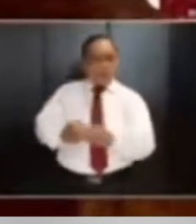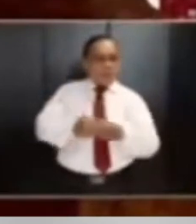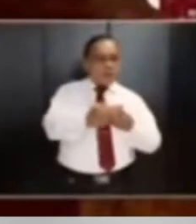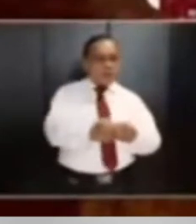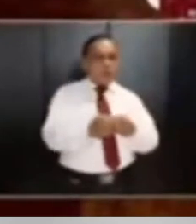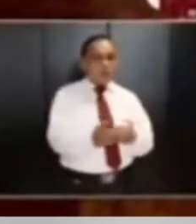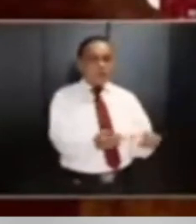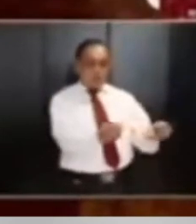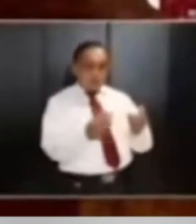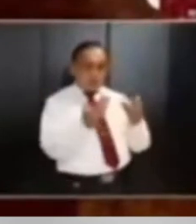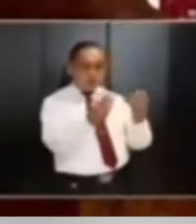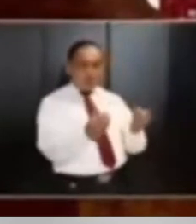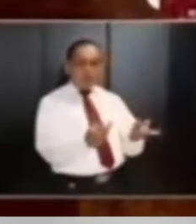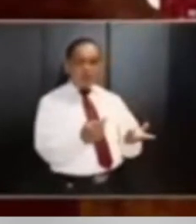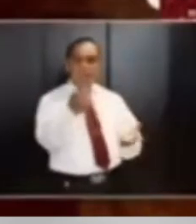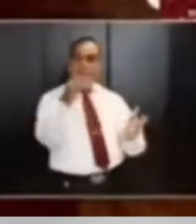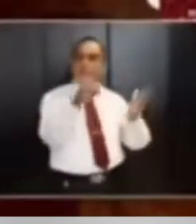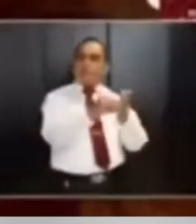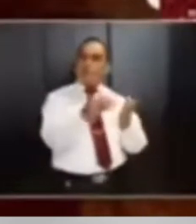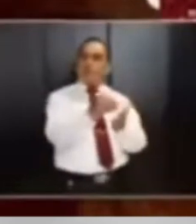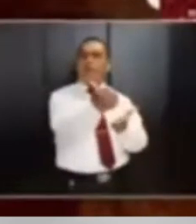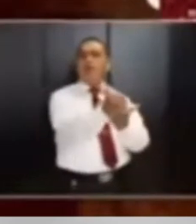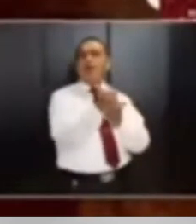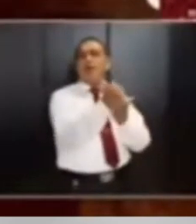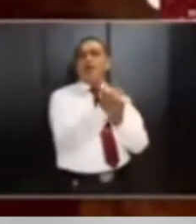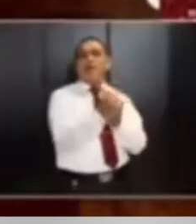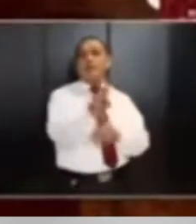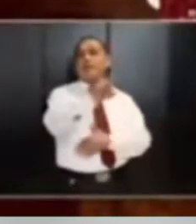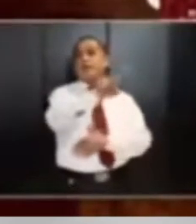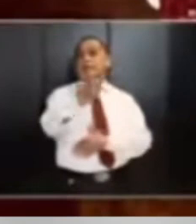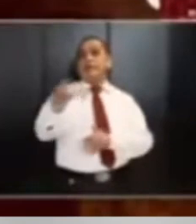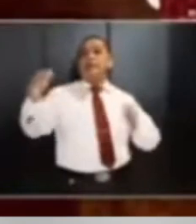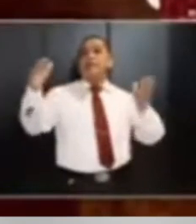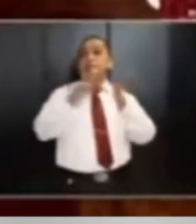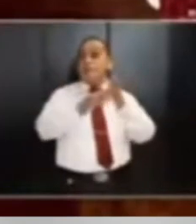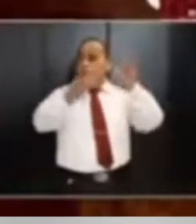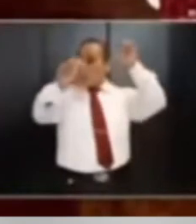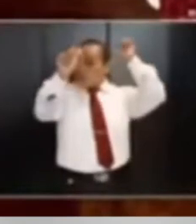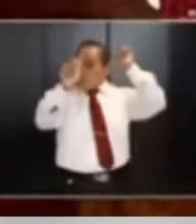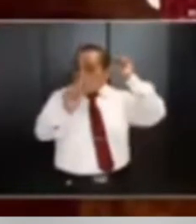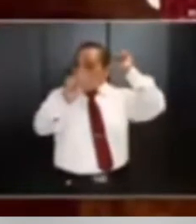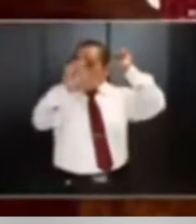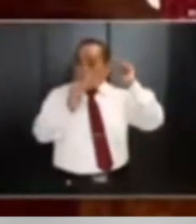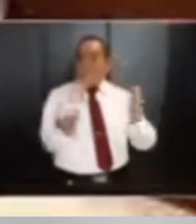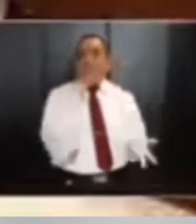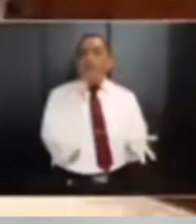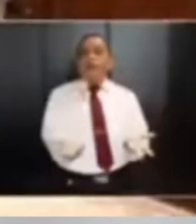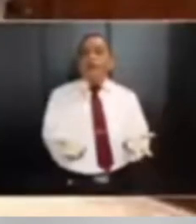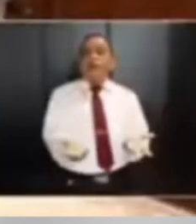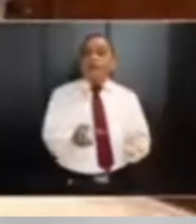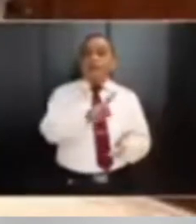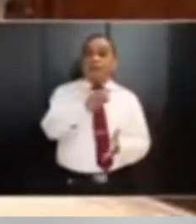no les pide me lave aquí como me ayuda solidaria si en mi gorra le pidan proveedor porque